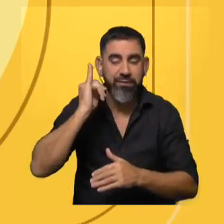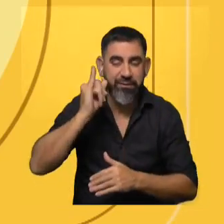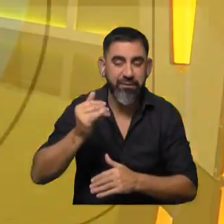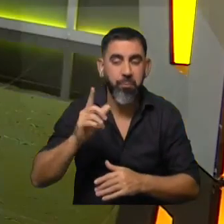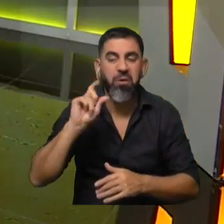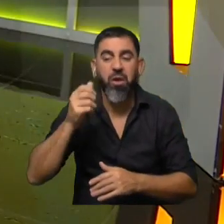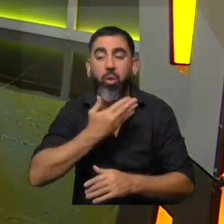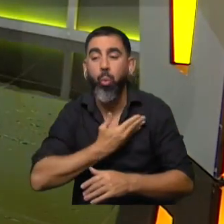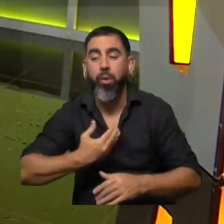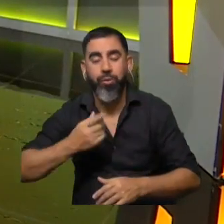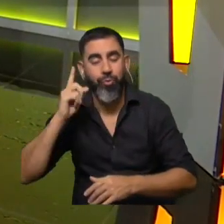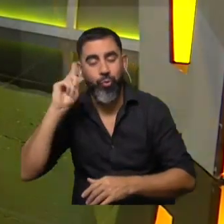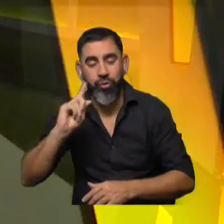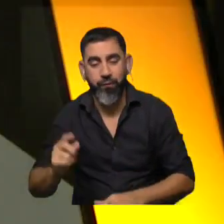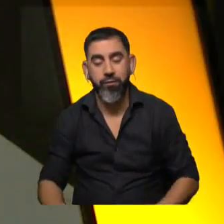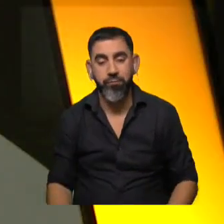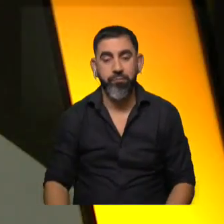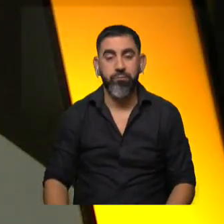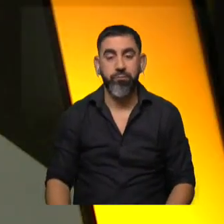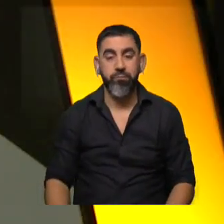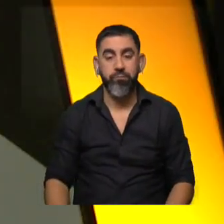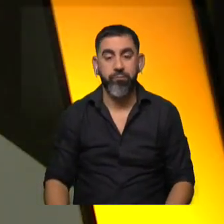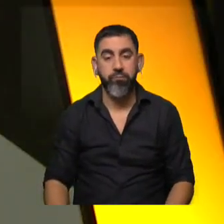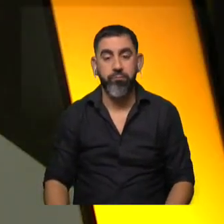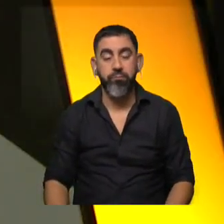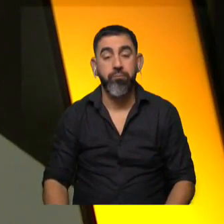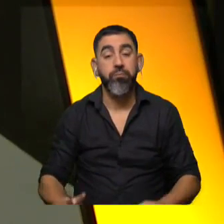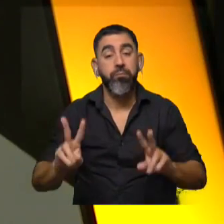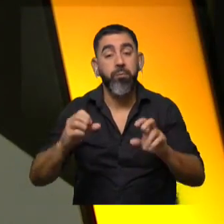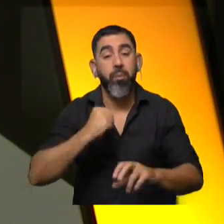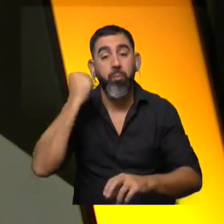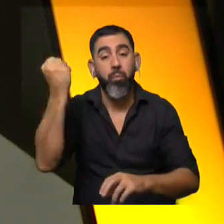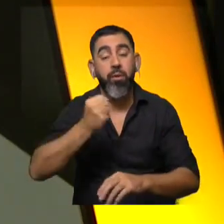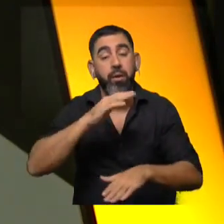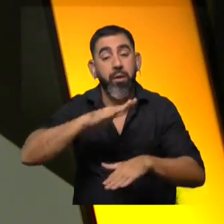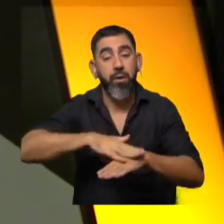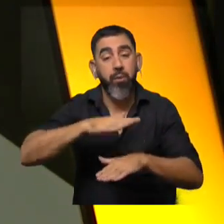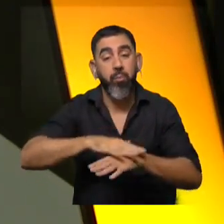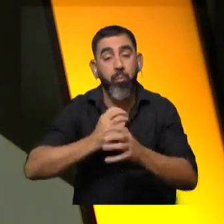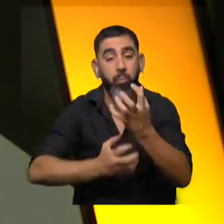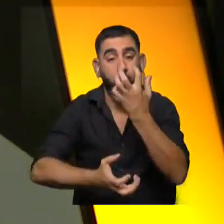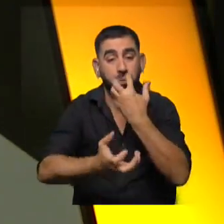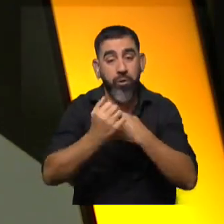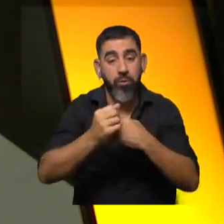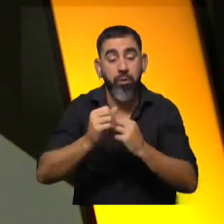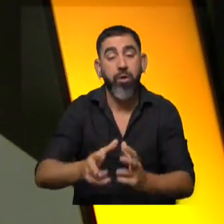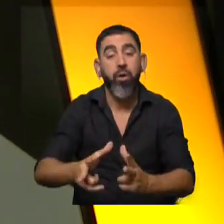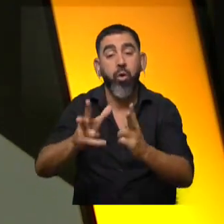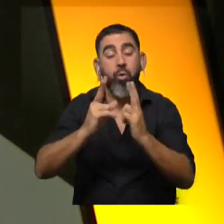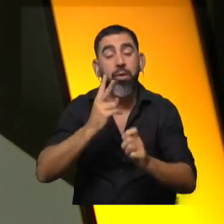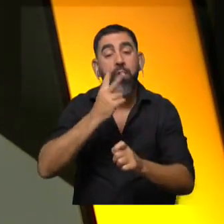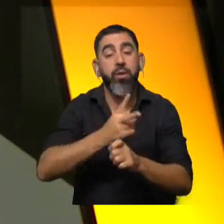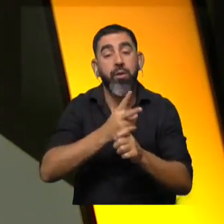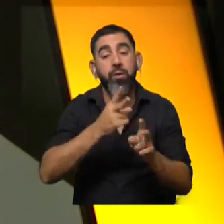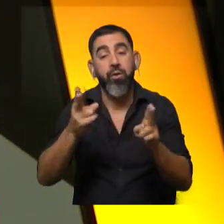sabían de quién era, ¿no? Y bueno, volvemos a lo mismo, al tema importante de la tenencia responsable, que es lo que nos dice Juan Pablo en la segunda parte